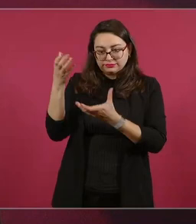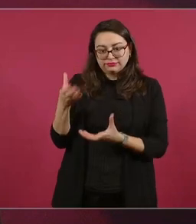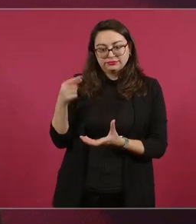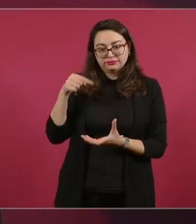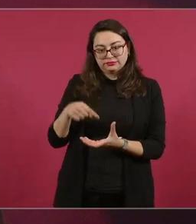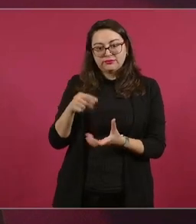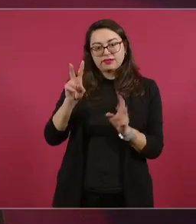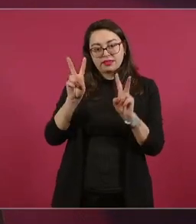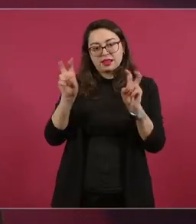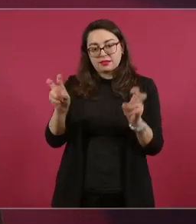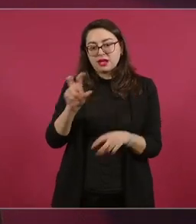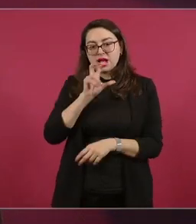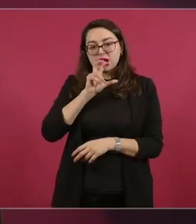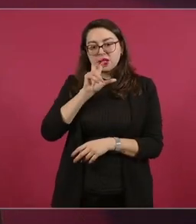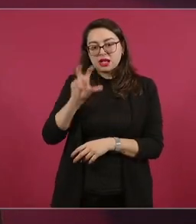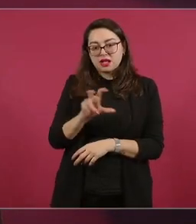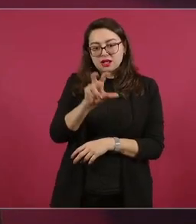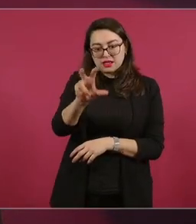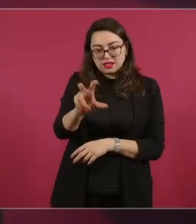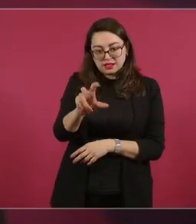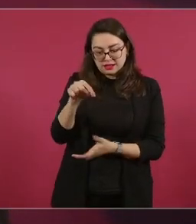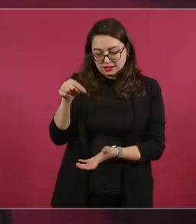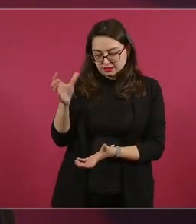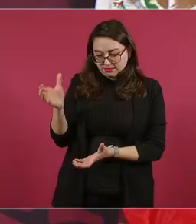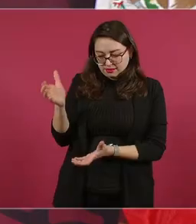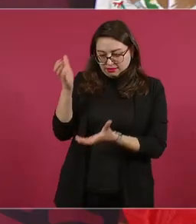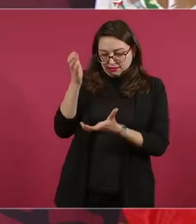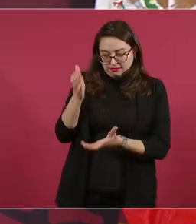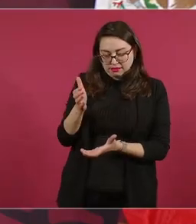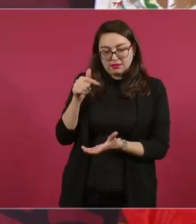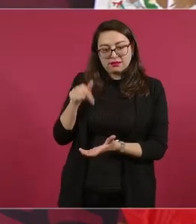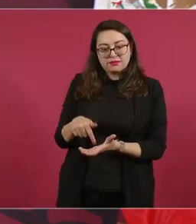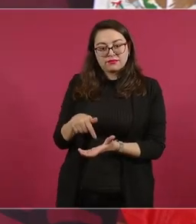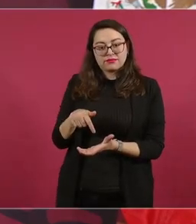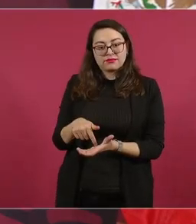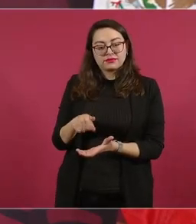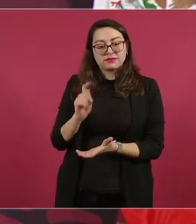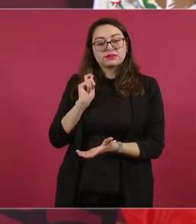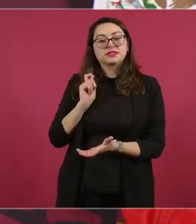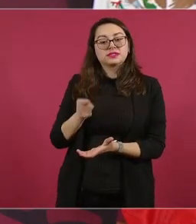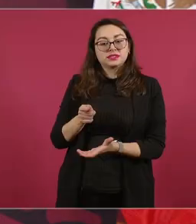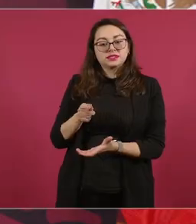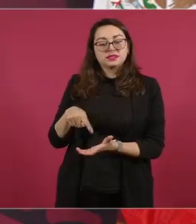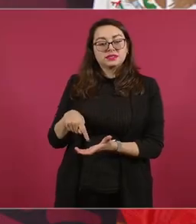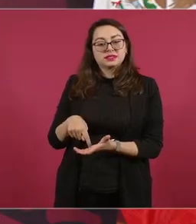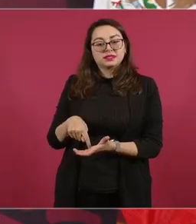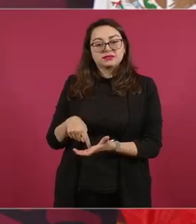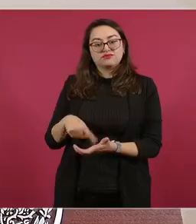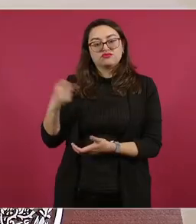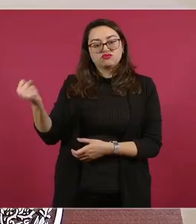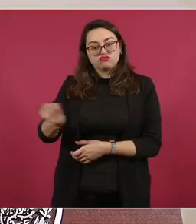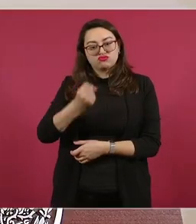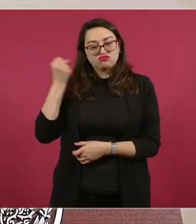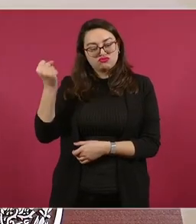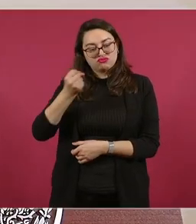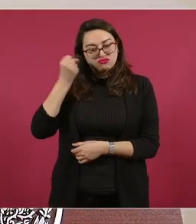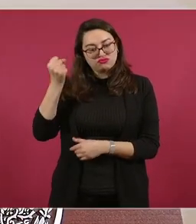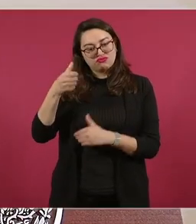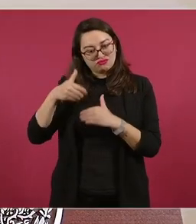dedicada al dragón, que es signo de buena suerte,